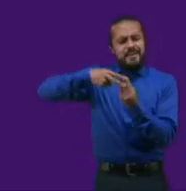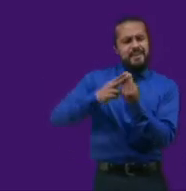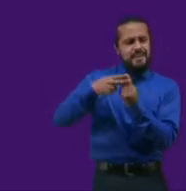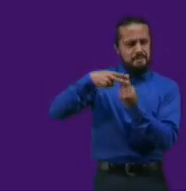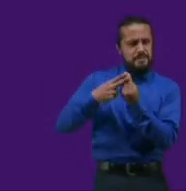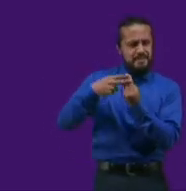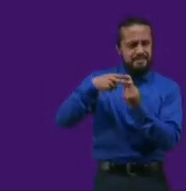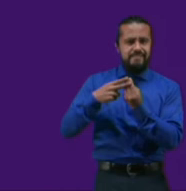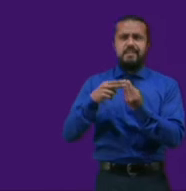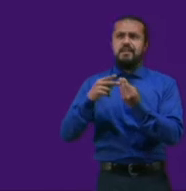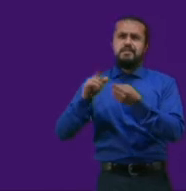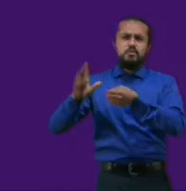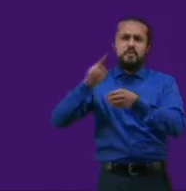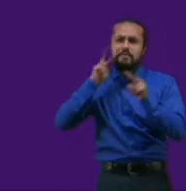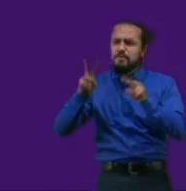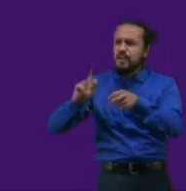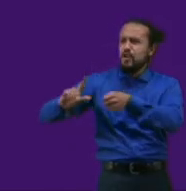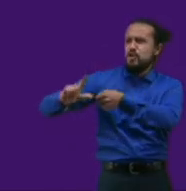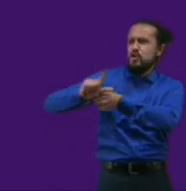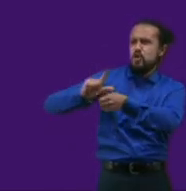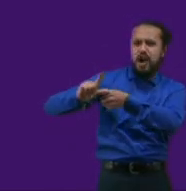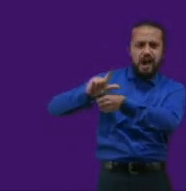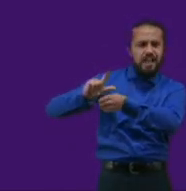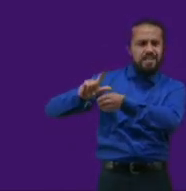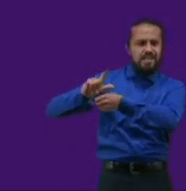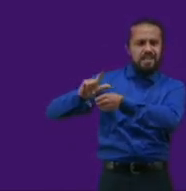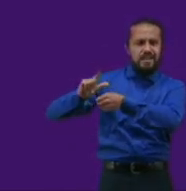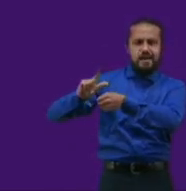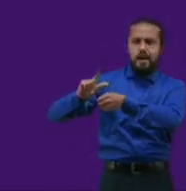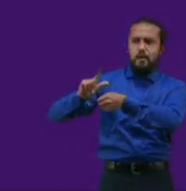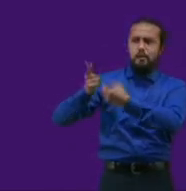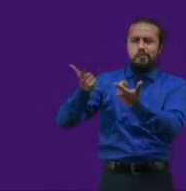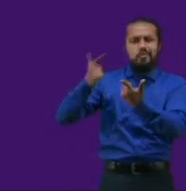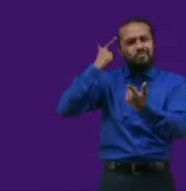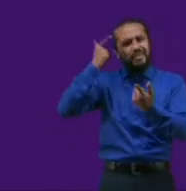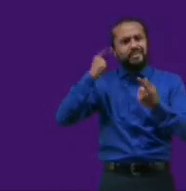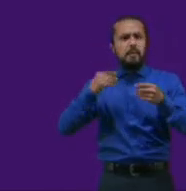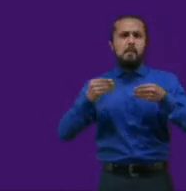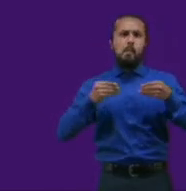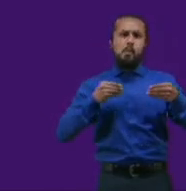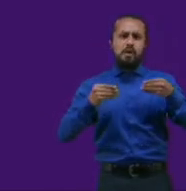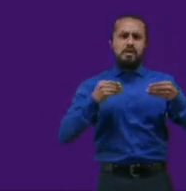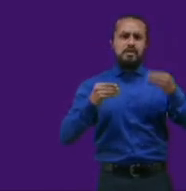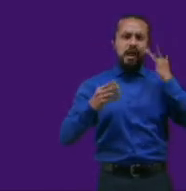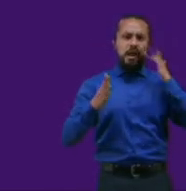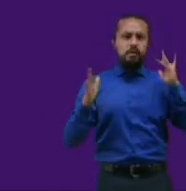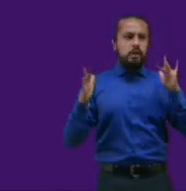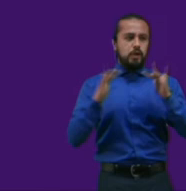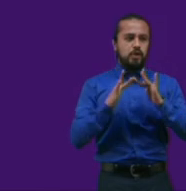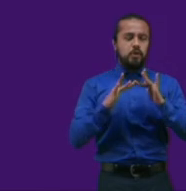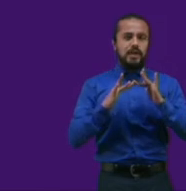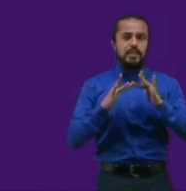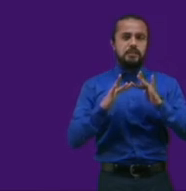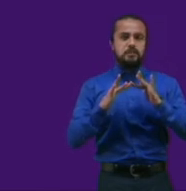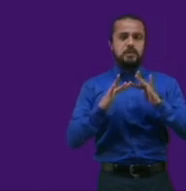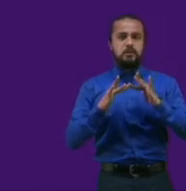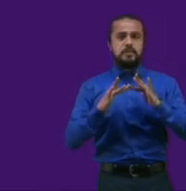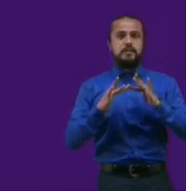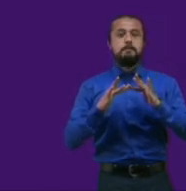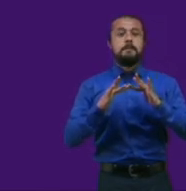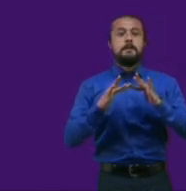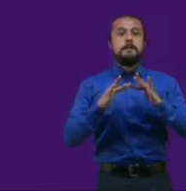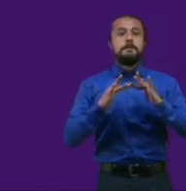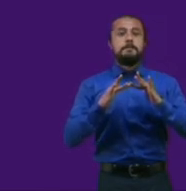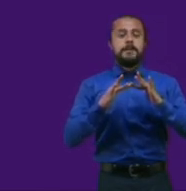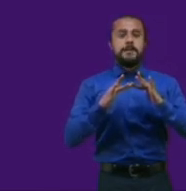qué fondeadores locales ustedes les recomendarían a alguien en Colombia va